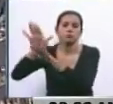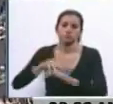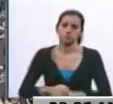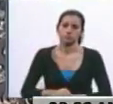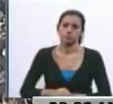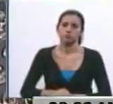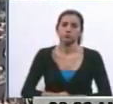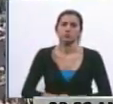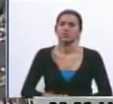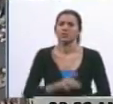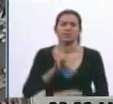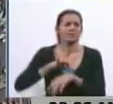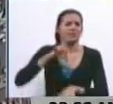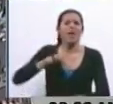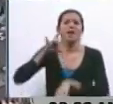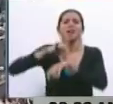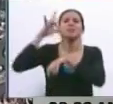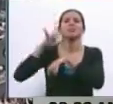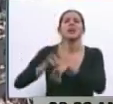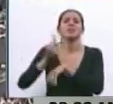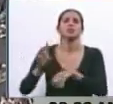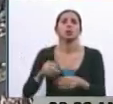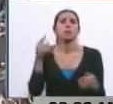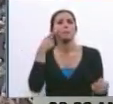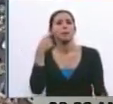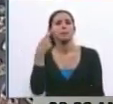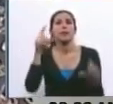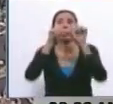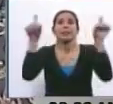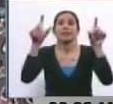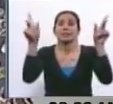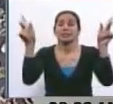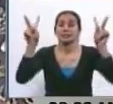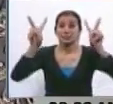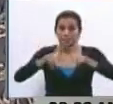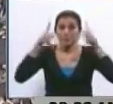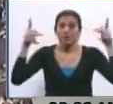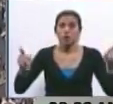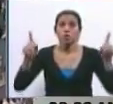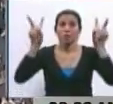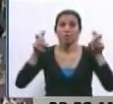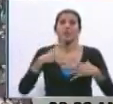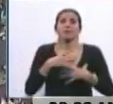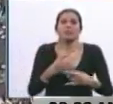dejen de tener a Venezuela como el primer tema. Su primer tema es su pueblo,